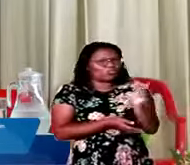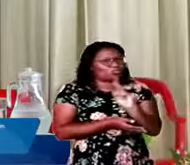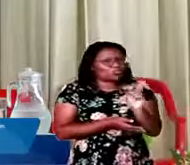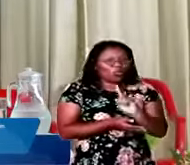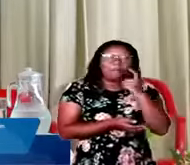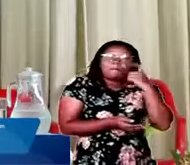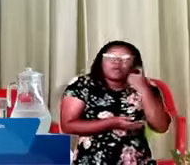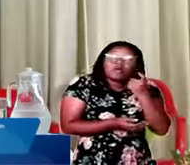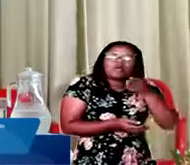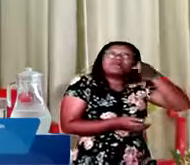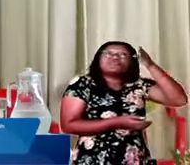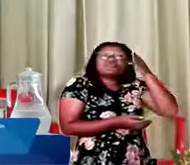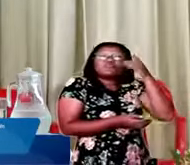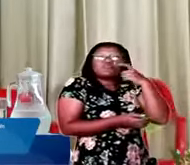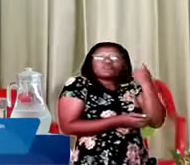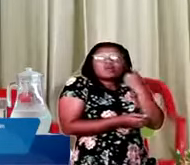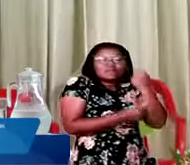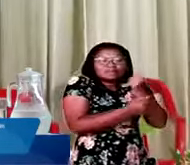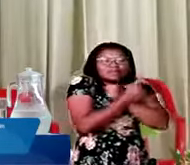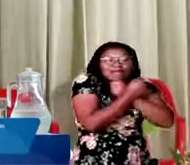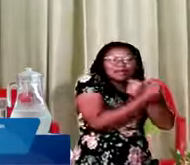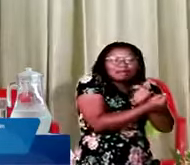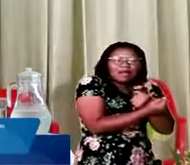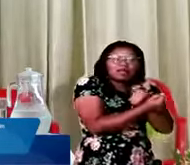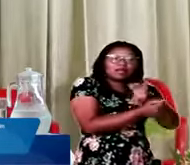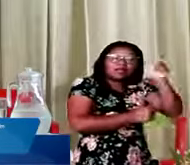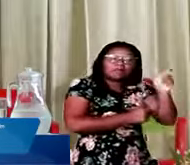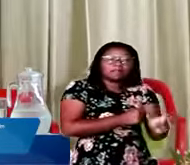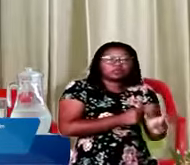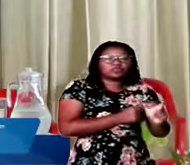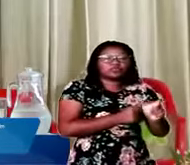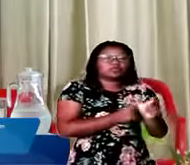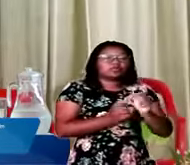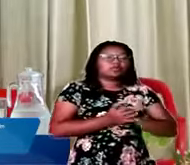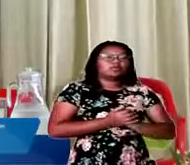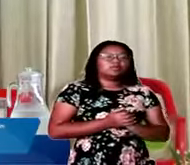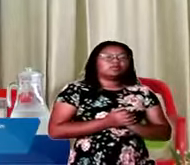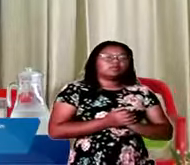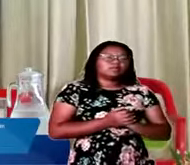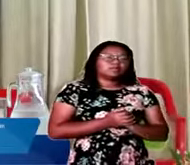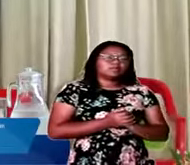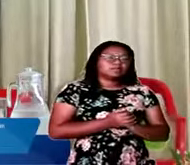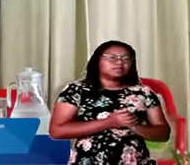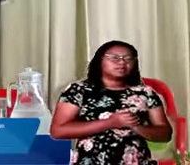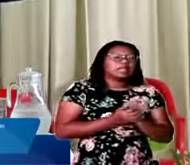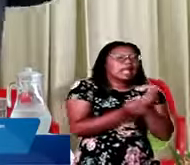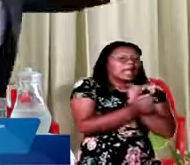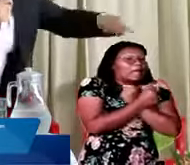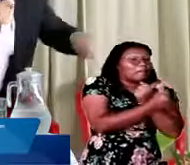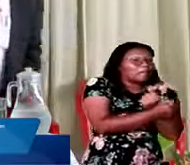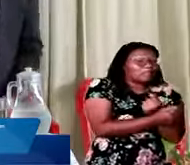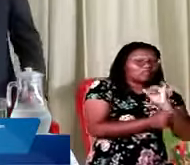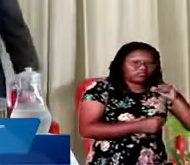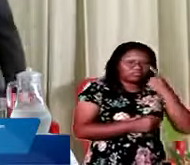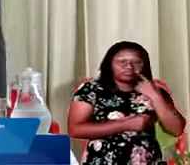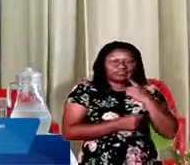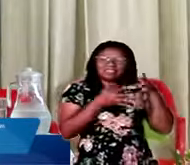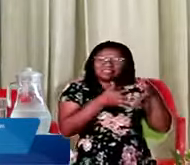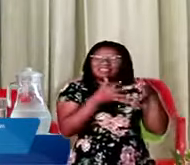Y los intérpretes de la ley enseñaban: amarás a tu prójimo y aborrecerás a tu enemigo.